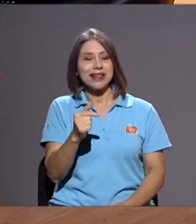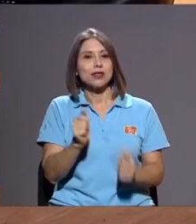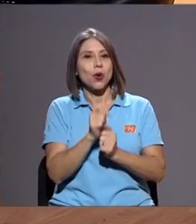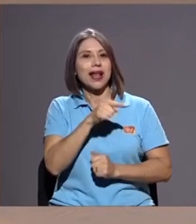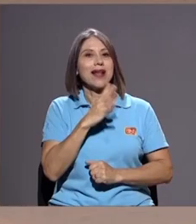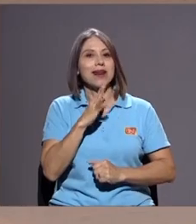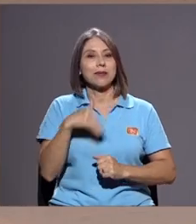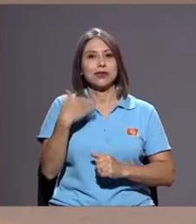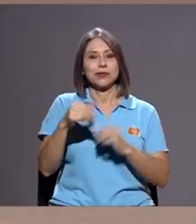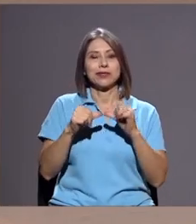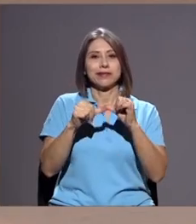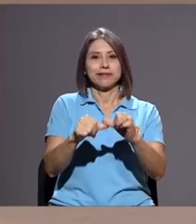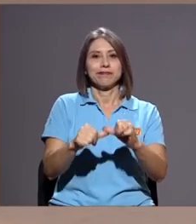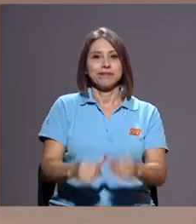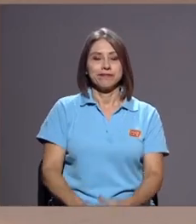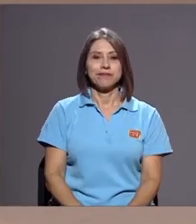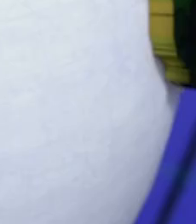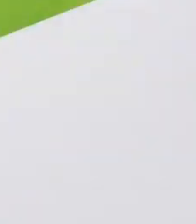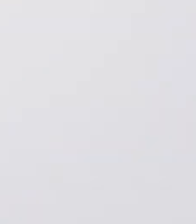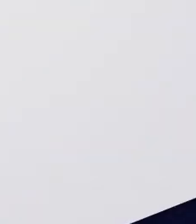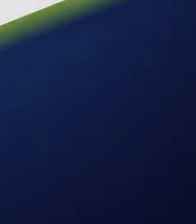nos invite a hacer regresamos